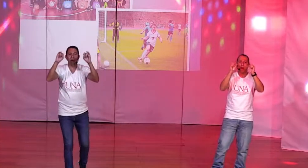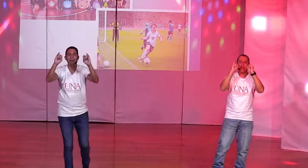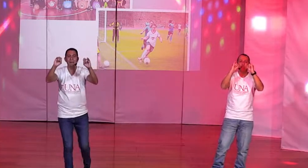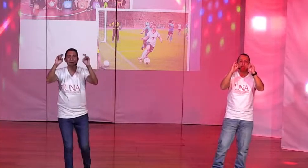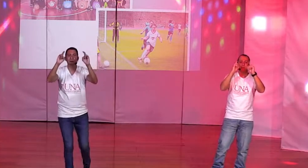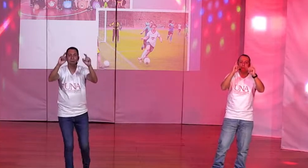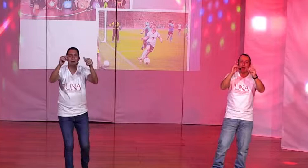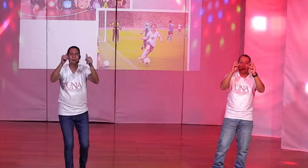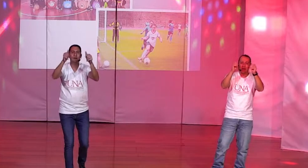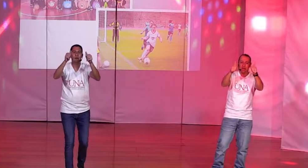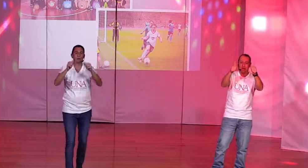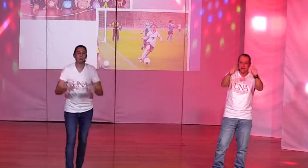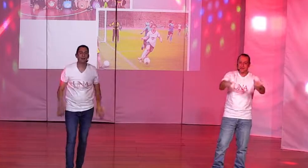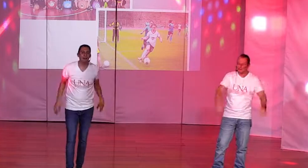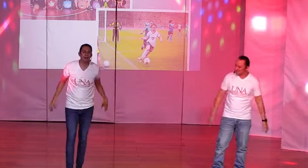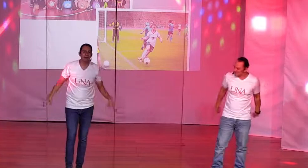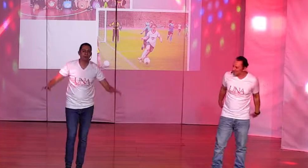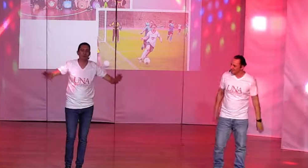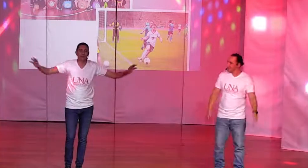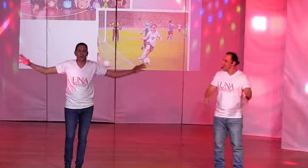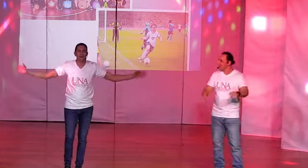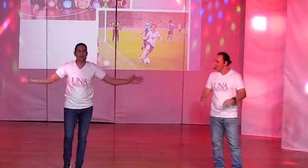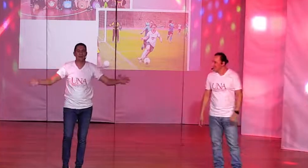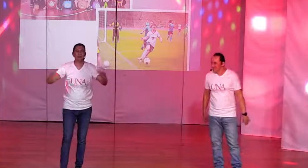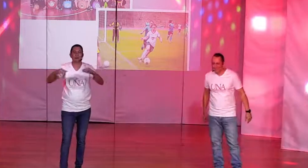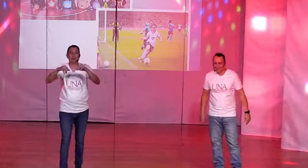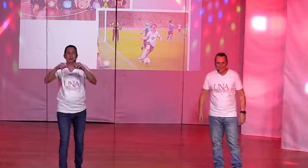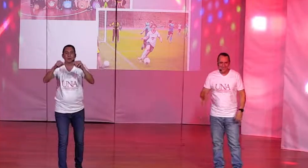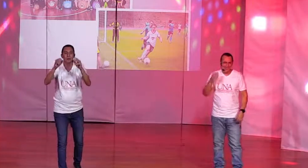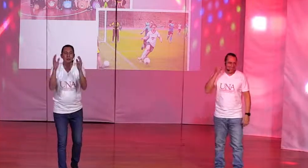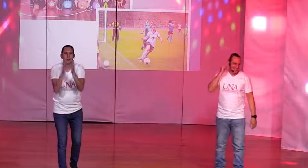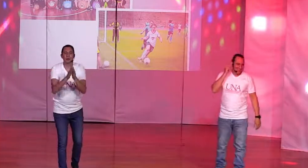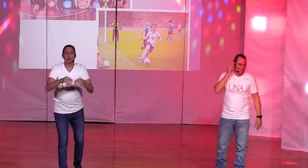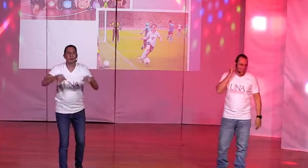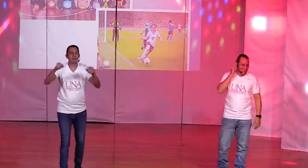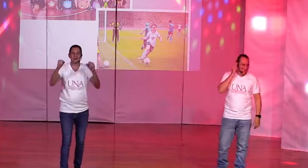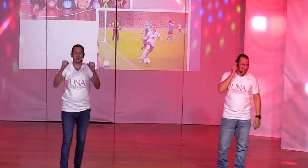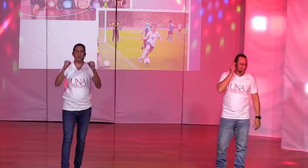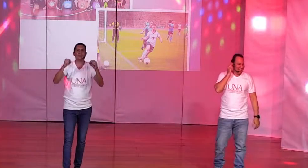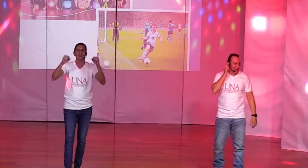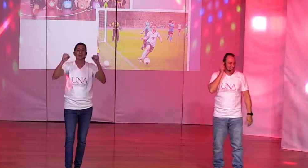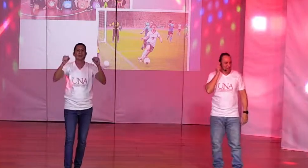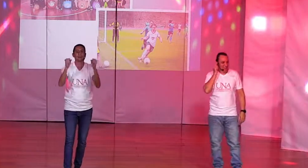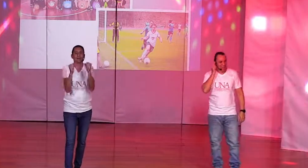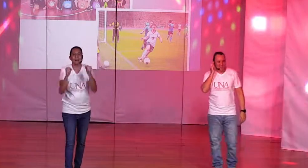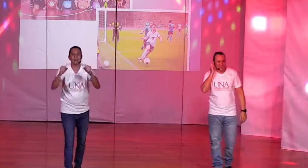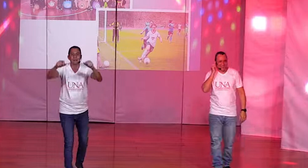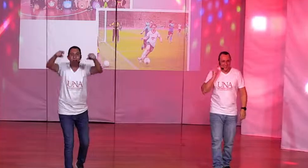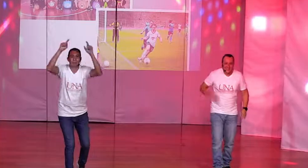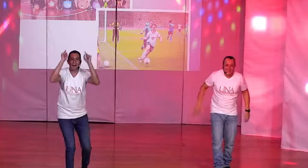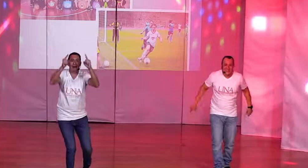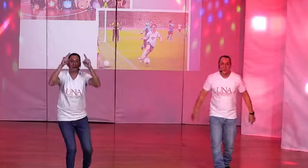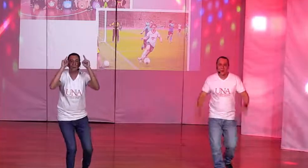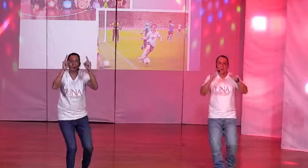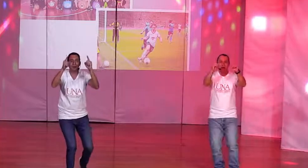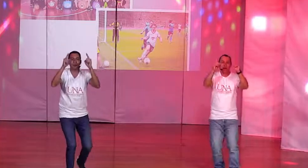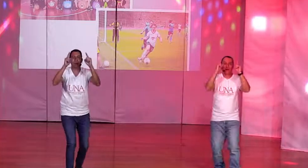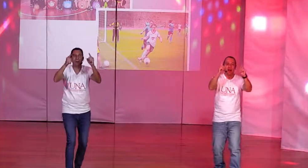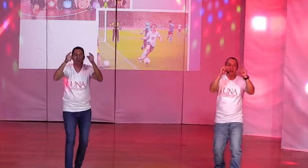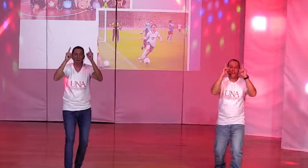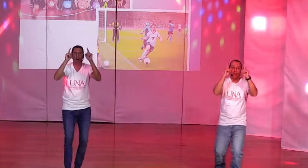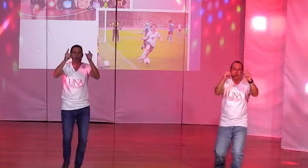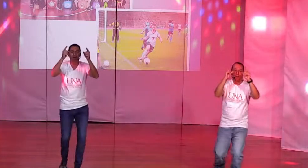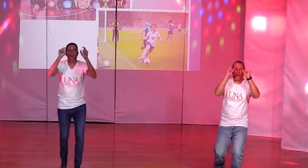palo, palito, palo, Si ustedes vieran la emoción que tenemos aquí en el auditorio, todo el mundo es haciendo increíble. La actividad. Vamos a ver, listos. Palo,